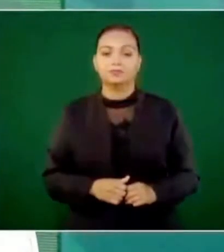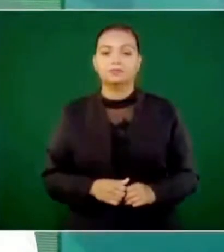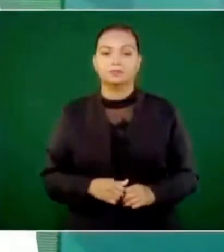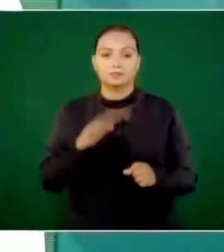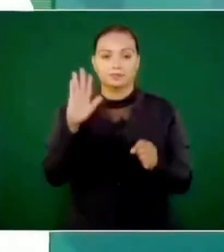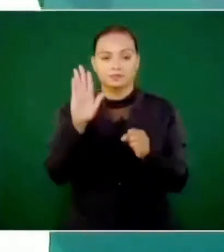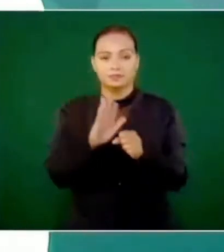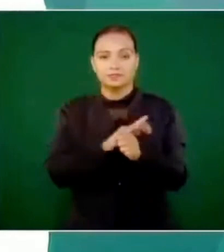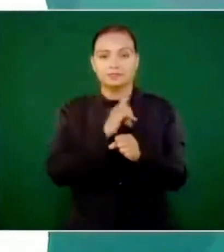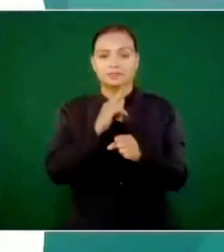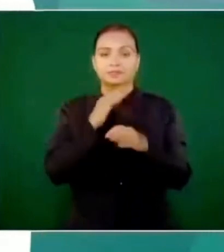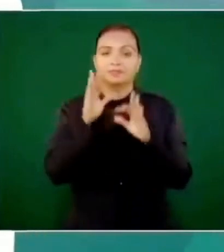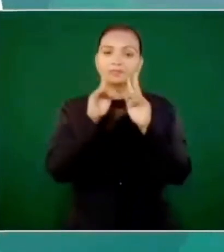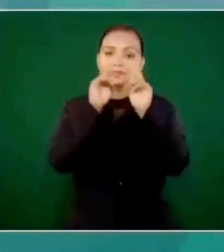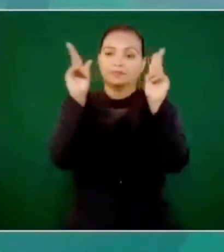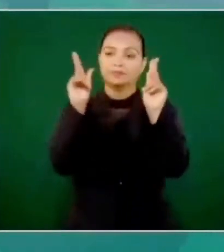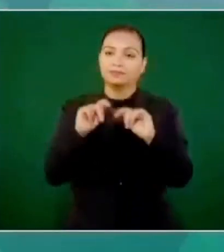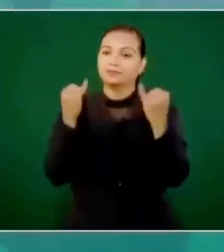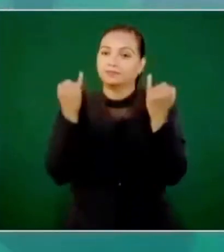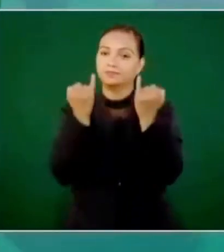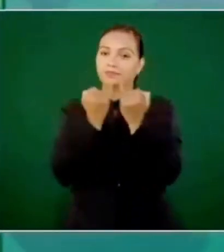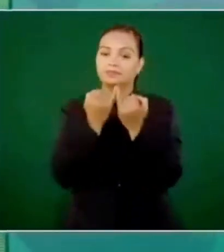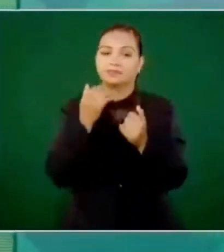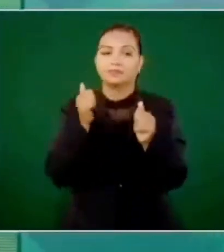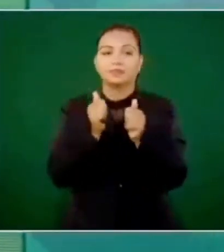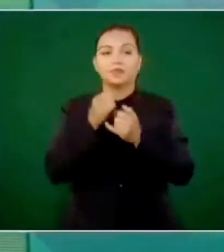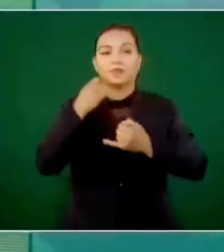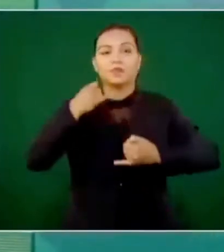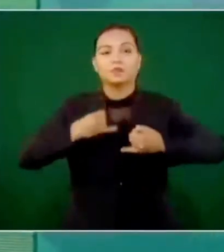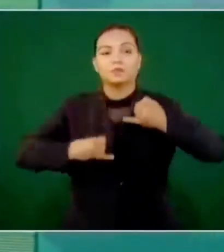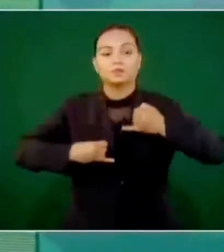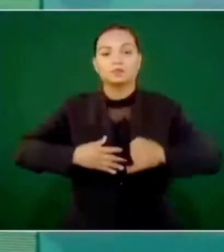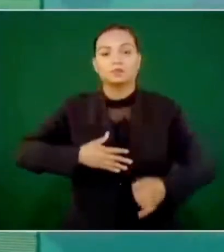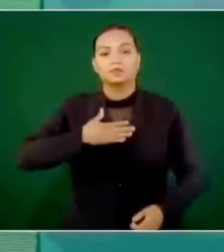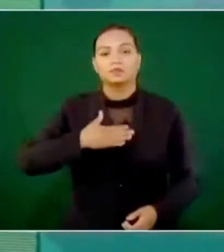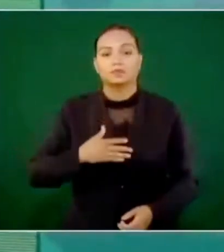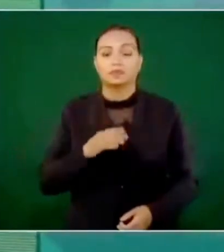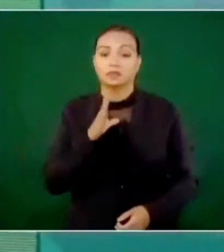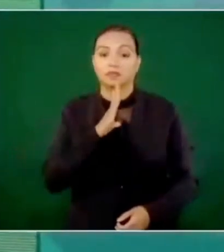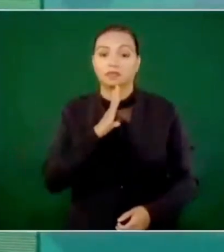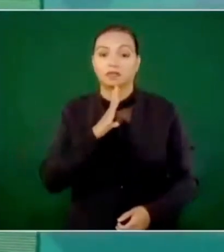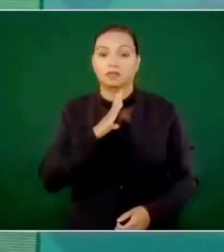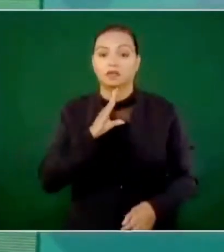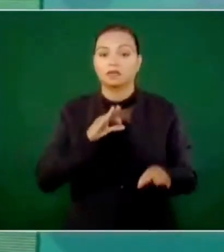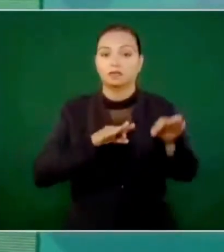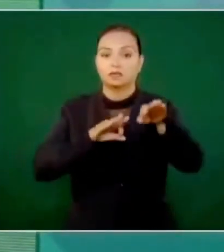porque la paz es fruto de la justicia. Si hay trabajo,